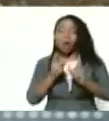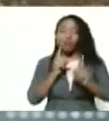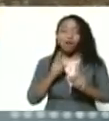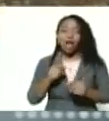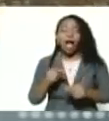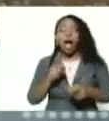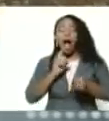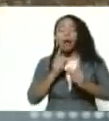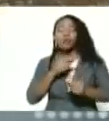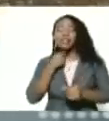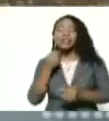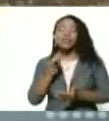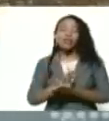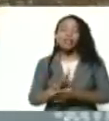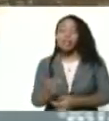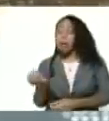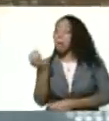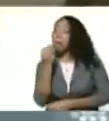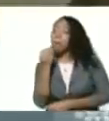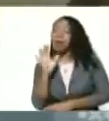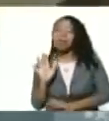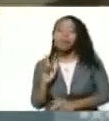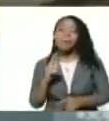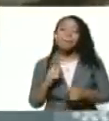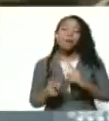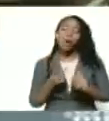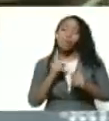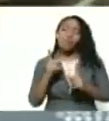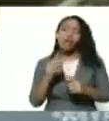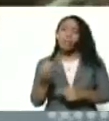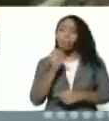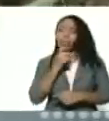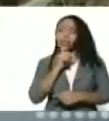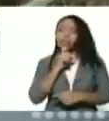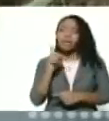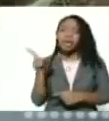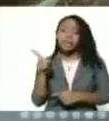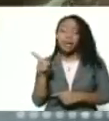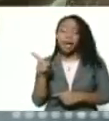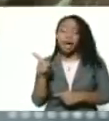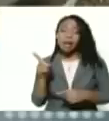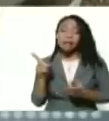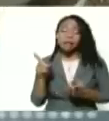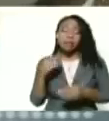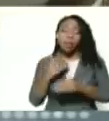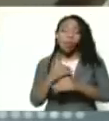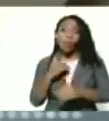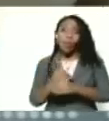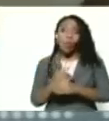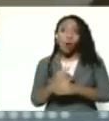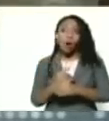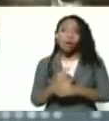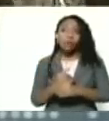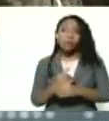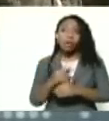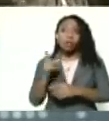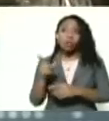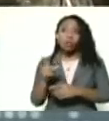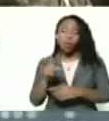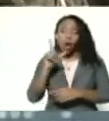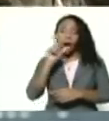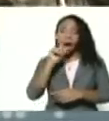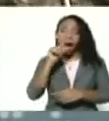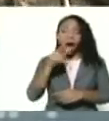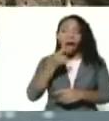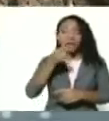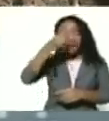No, mentira, ninguna nos las papeamos. Estas gallinas están ahí ponedoras, pues. Y tienen su gallo, sus